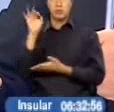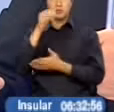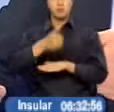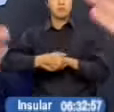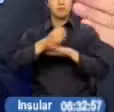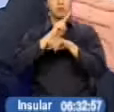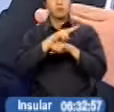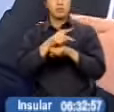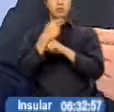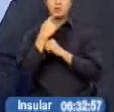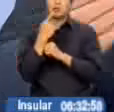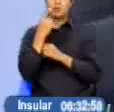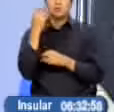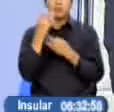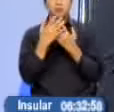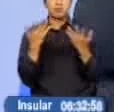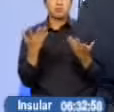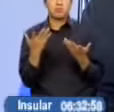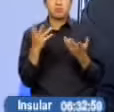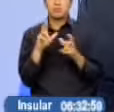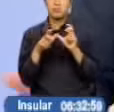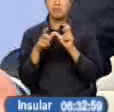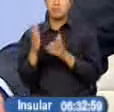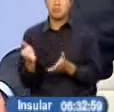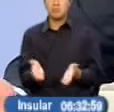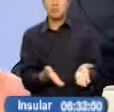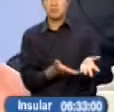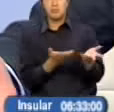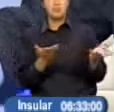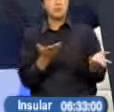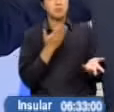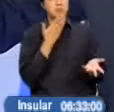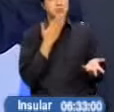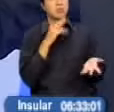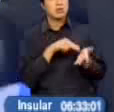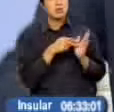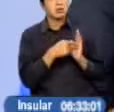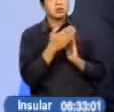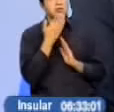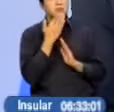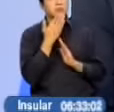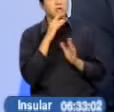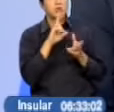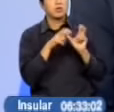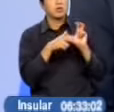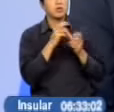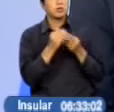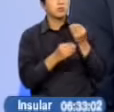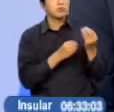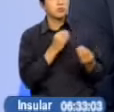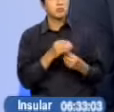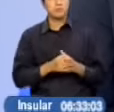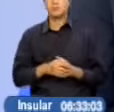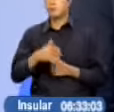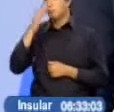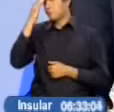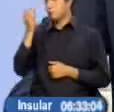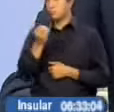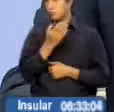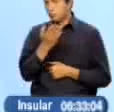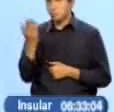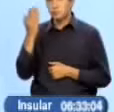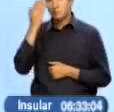solución dice este juicio ajeno excesivo a la cura de cómo de qué se trata esto cuál es la posición del acorde co muy buenos días carlos